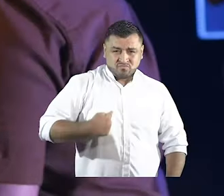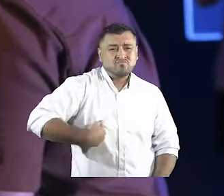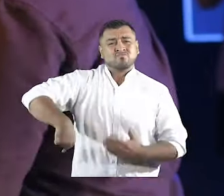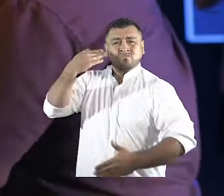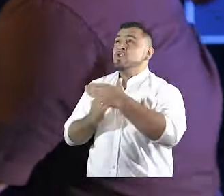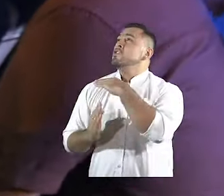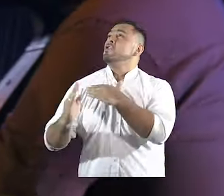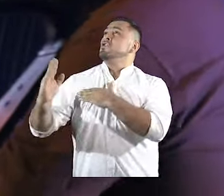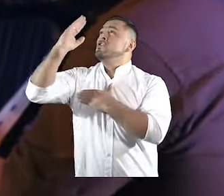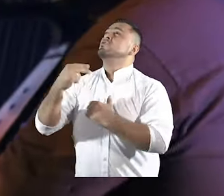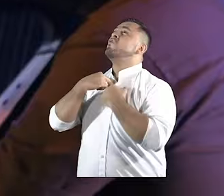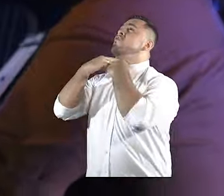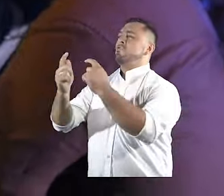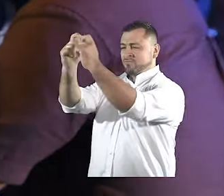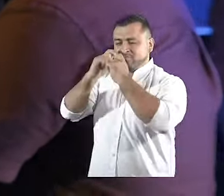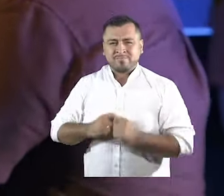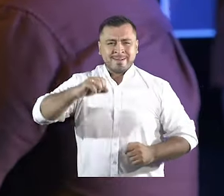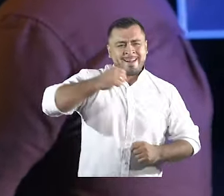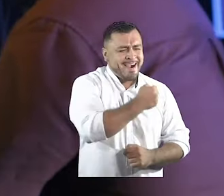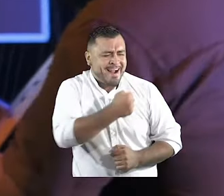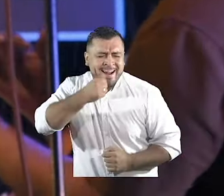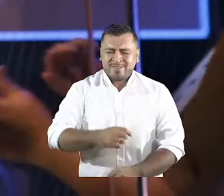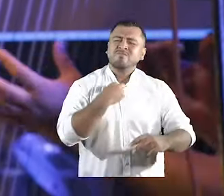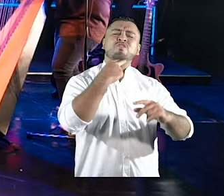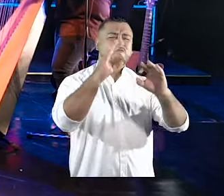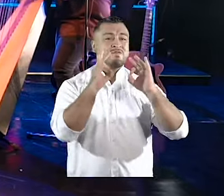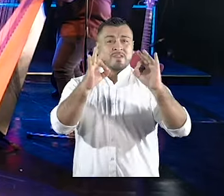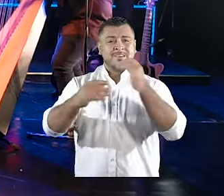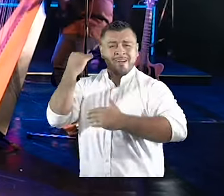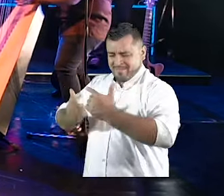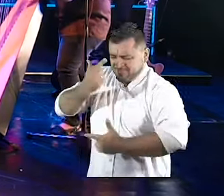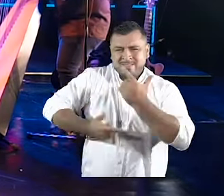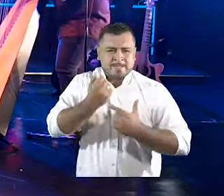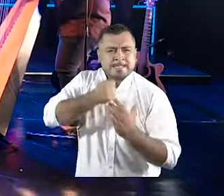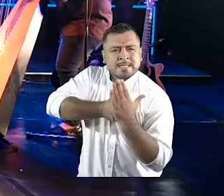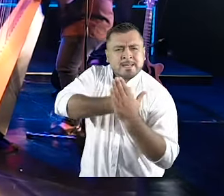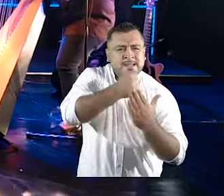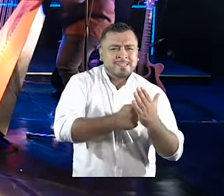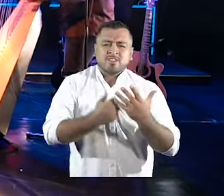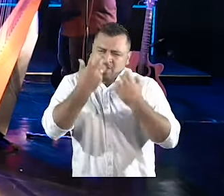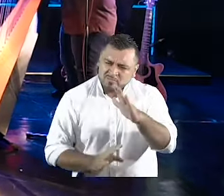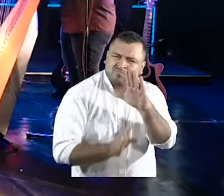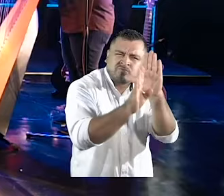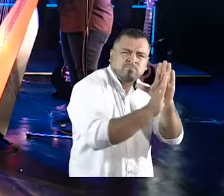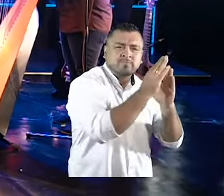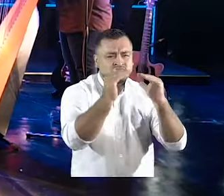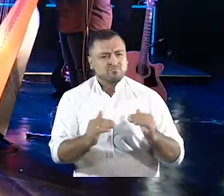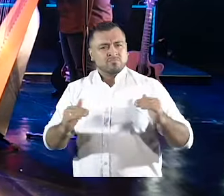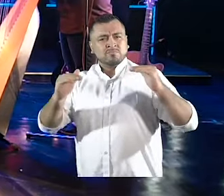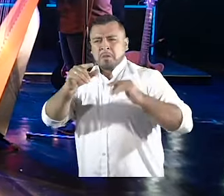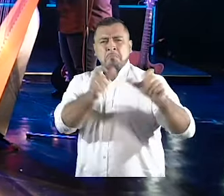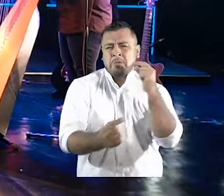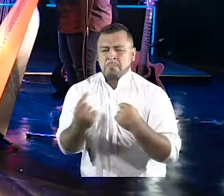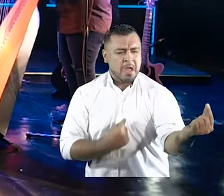Yo soy aquel cantador que en sus obras el creador puso una voz de saucel. ¿Cuántos años di batalla? ¿Cuántas ganas de crecer?